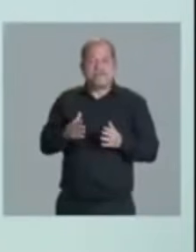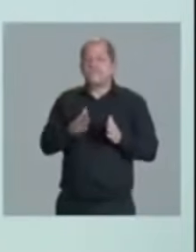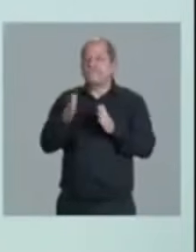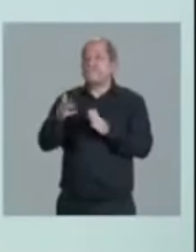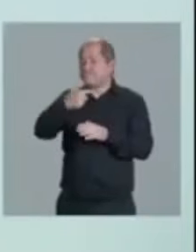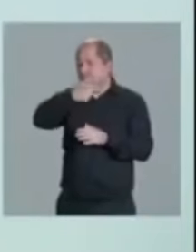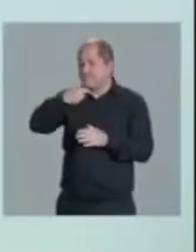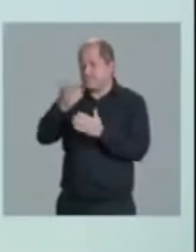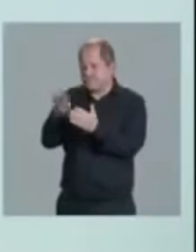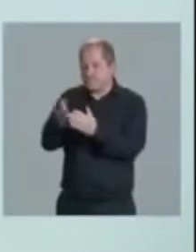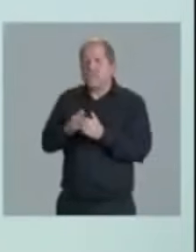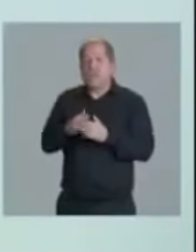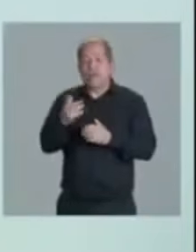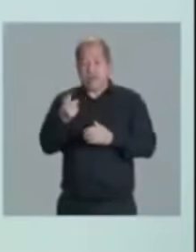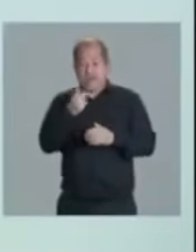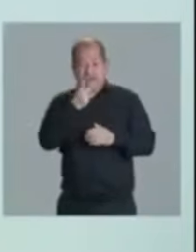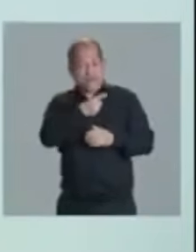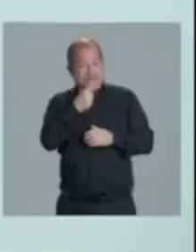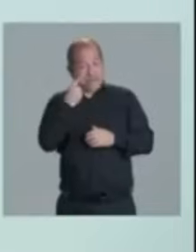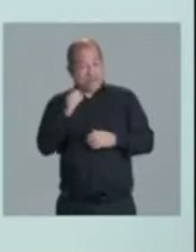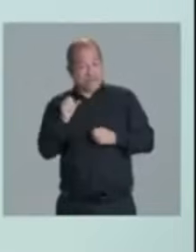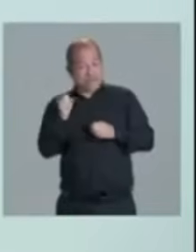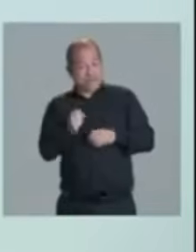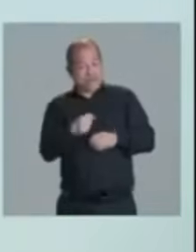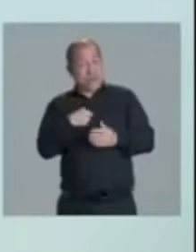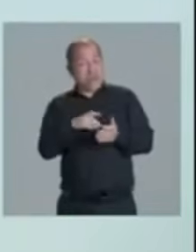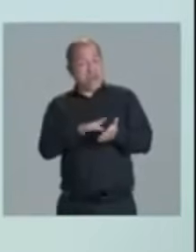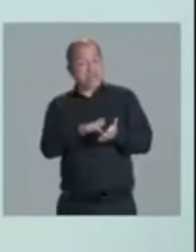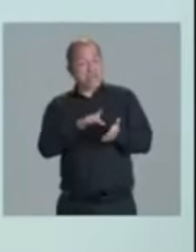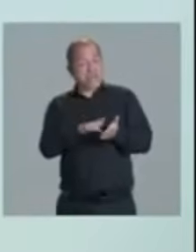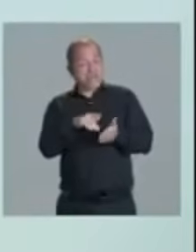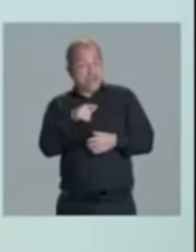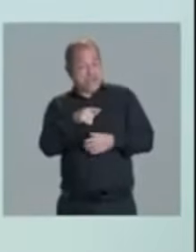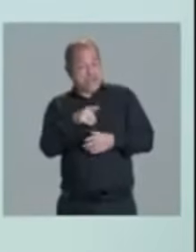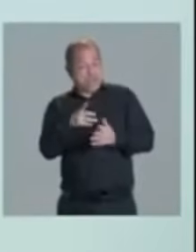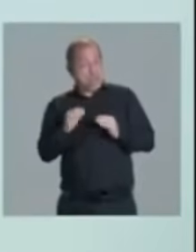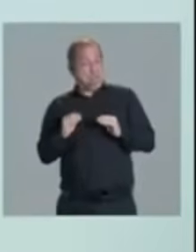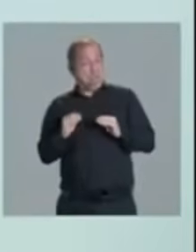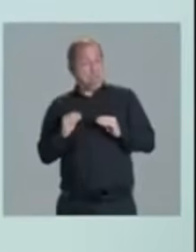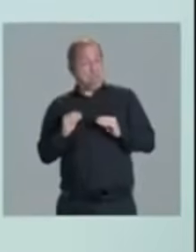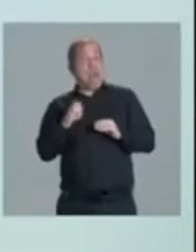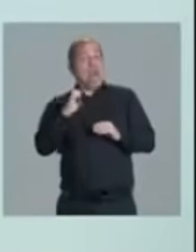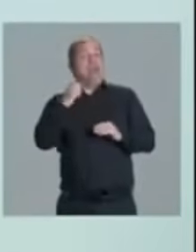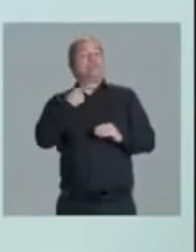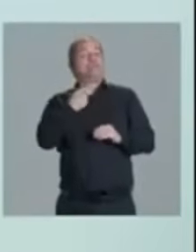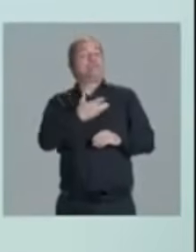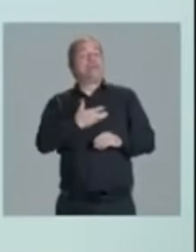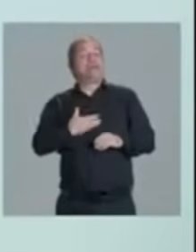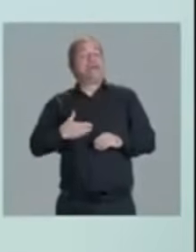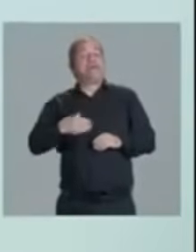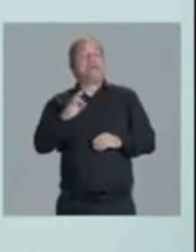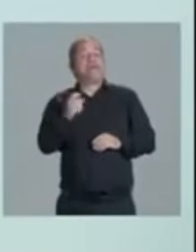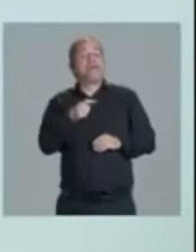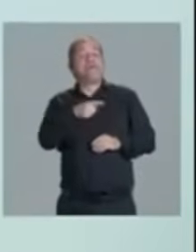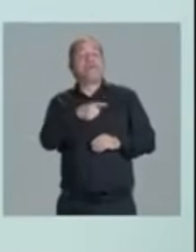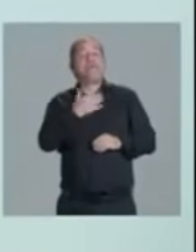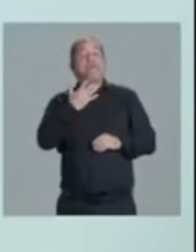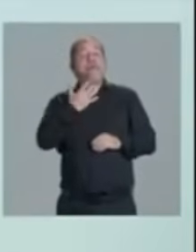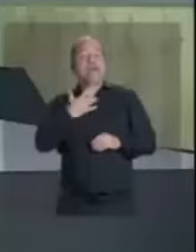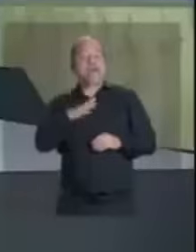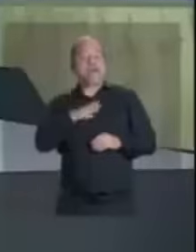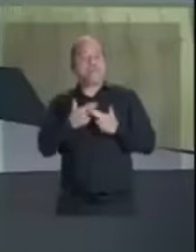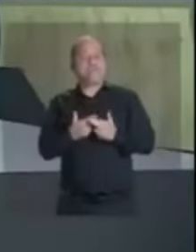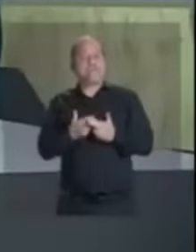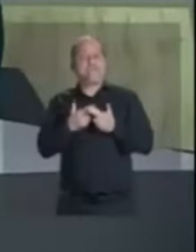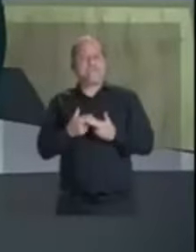mano y que ayudó mucho al sur, pero no dice que el gobierno de Fox dilapidó ingresos, excedentes petroleros que nunca pudo